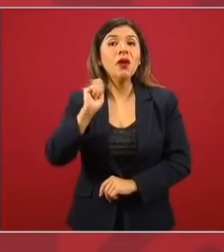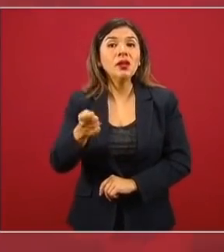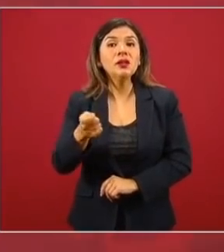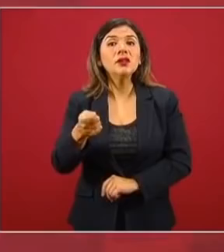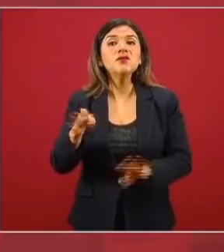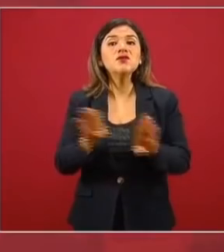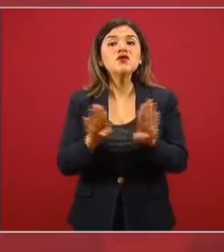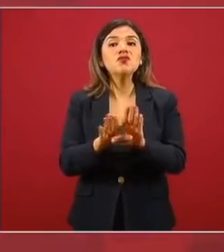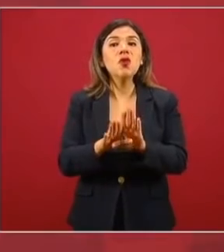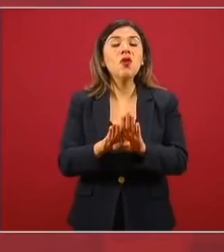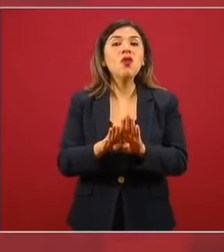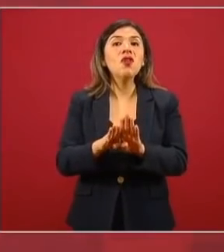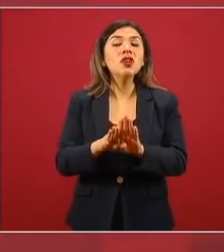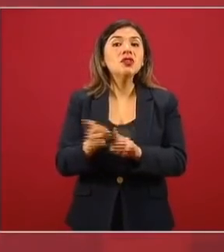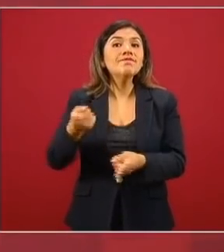se ensarapen,